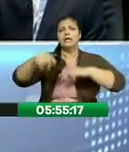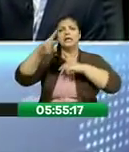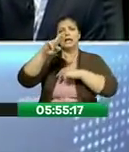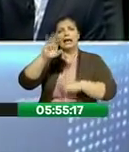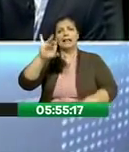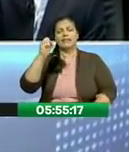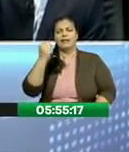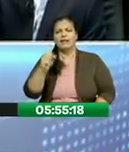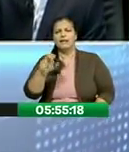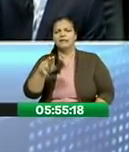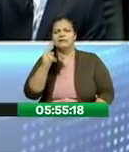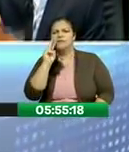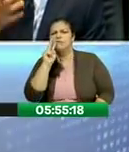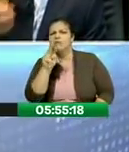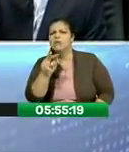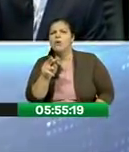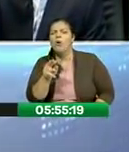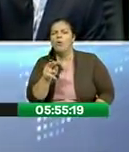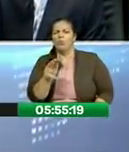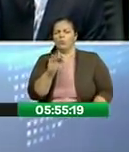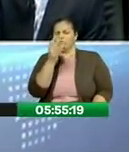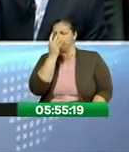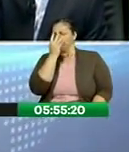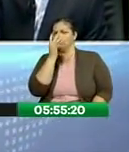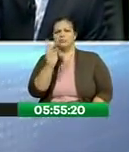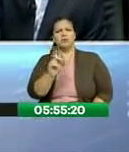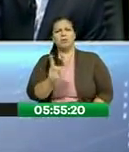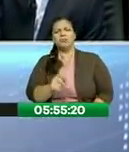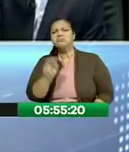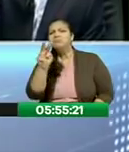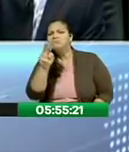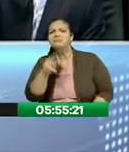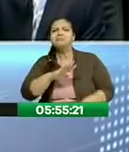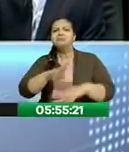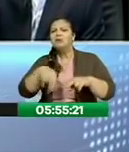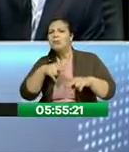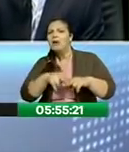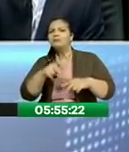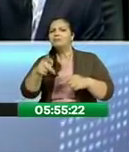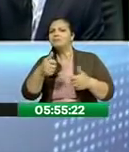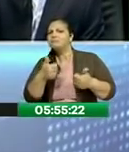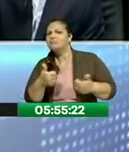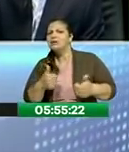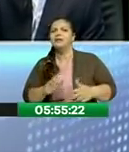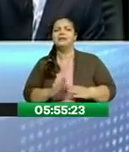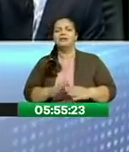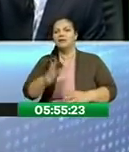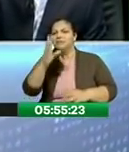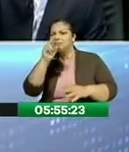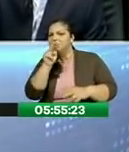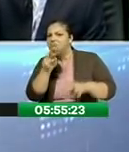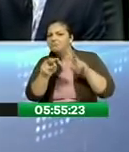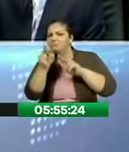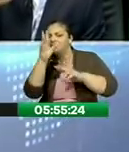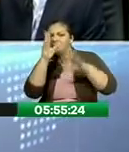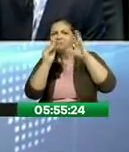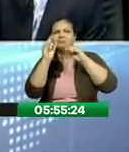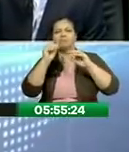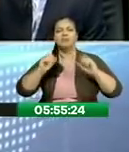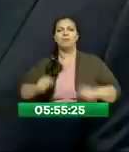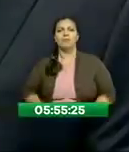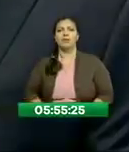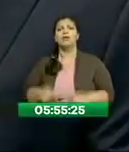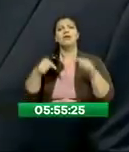a todos y lo seguiremos haciendo. 59 años no se cumplen fácilmente en este negocio. Contento por